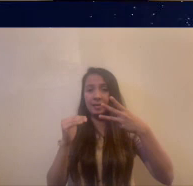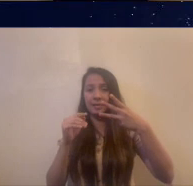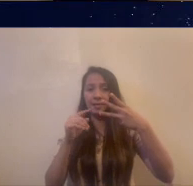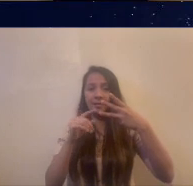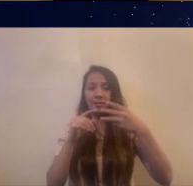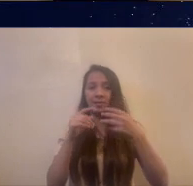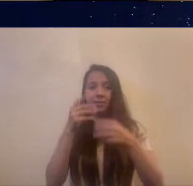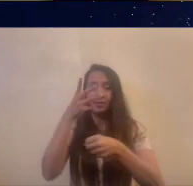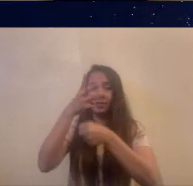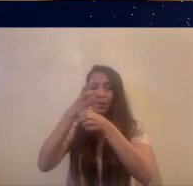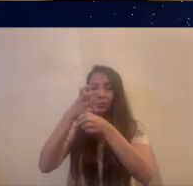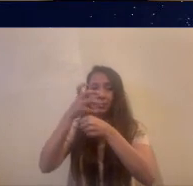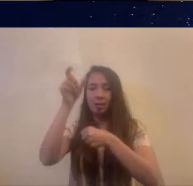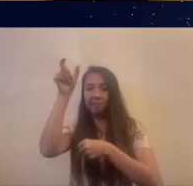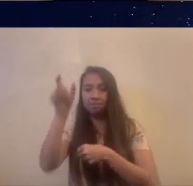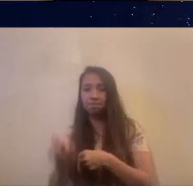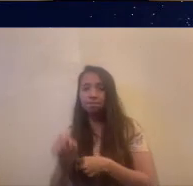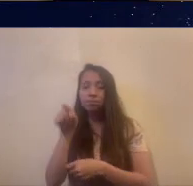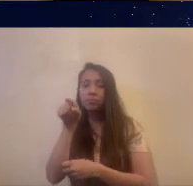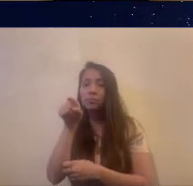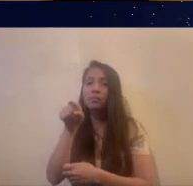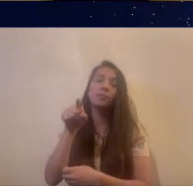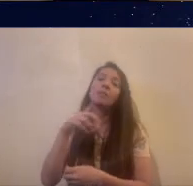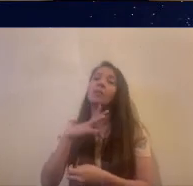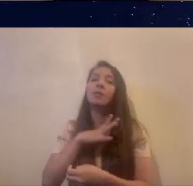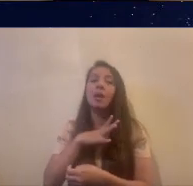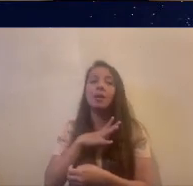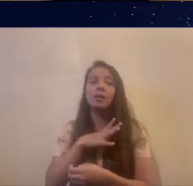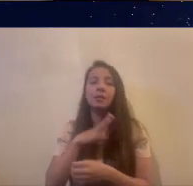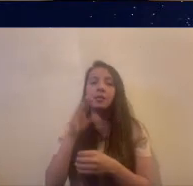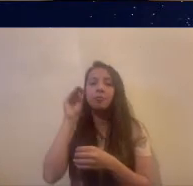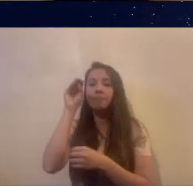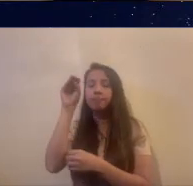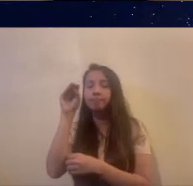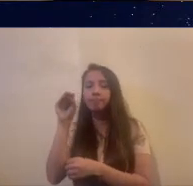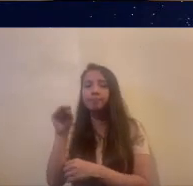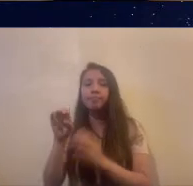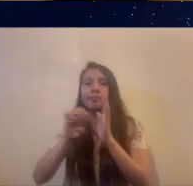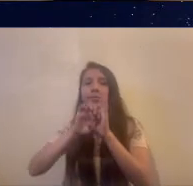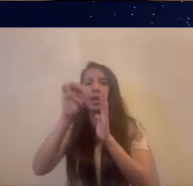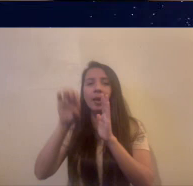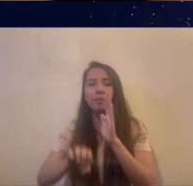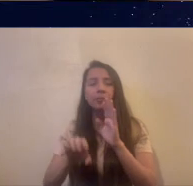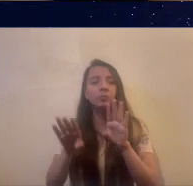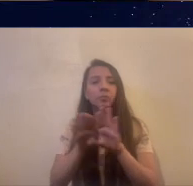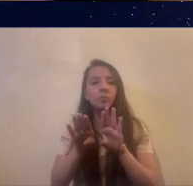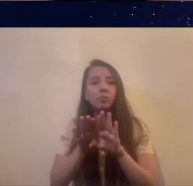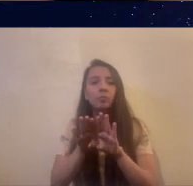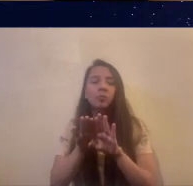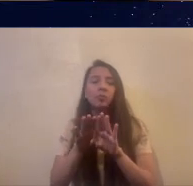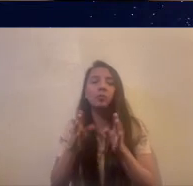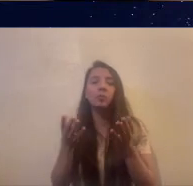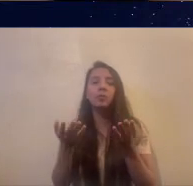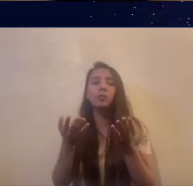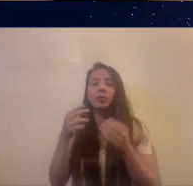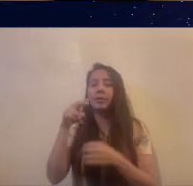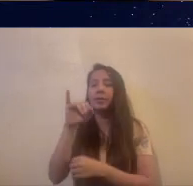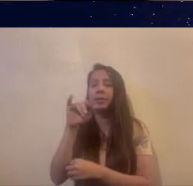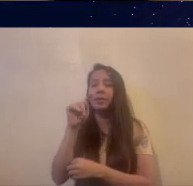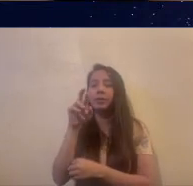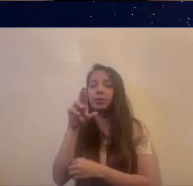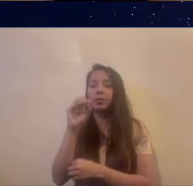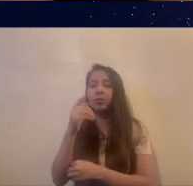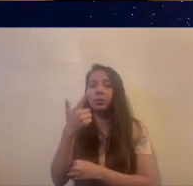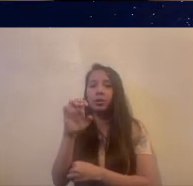tercera columna, hemos puesto de forma representativa lo que es la distribución